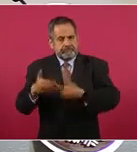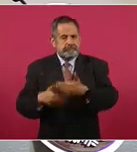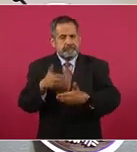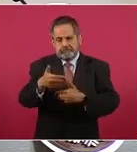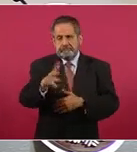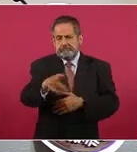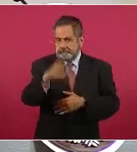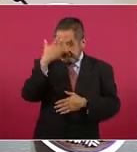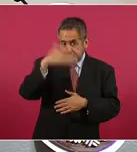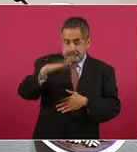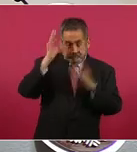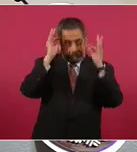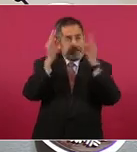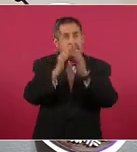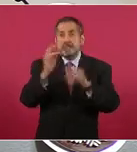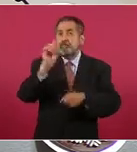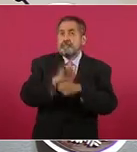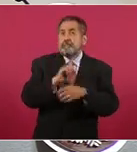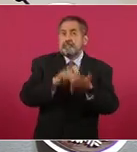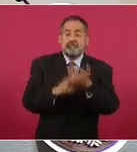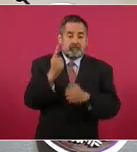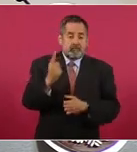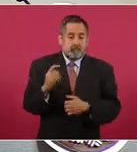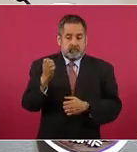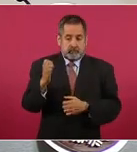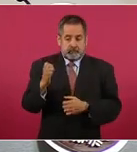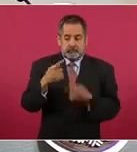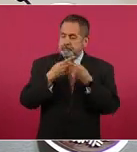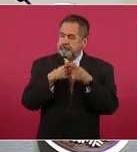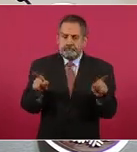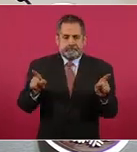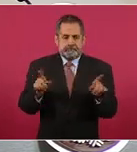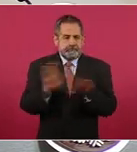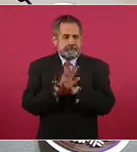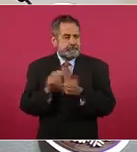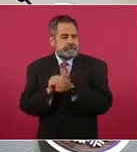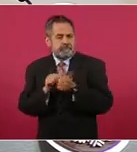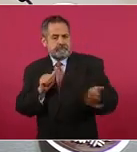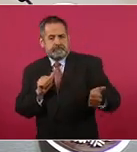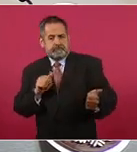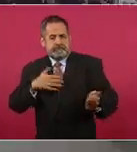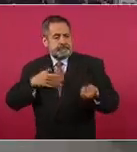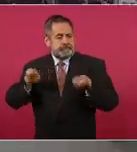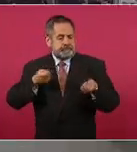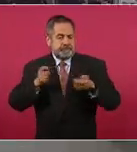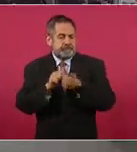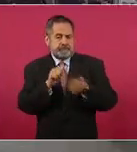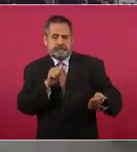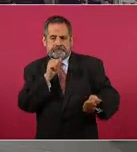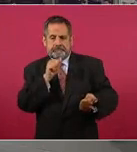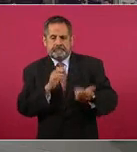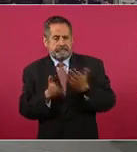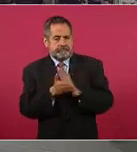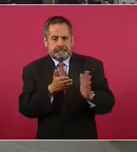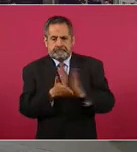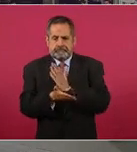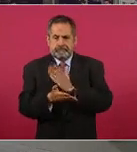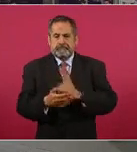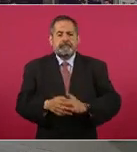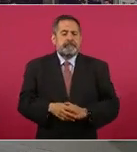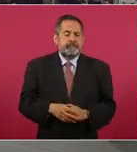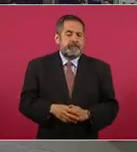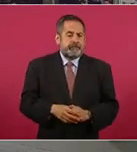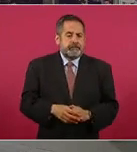como ustedes saben, a partir del 1 de enero ya es otro órgano desconcentrado que no depende del SAT. La siguiente, por